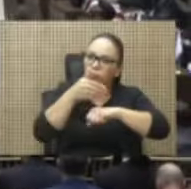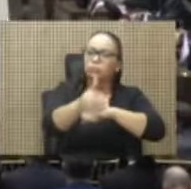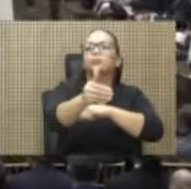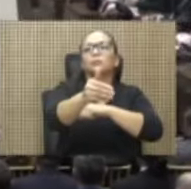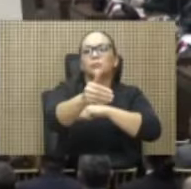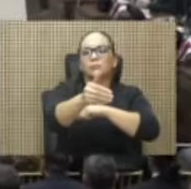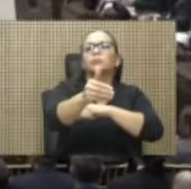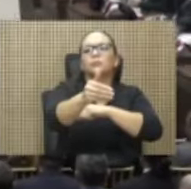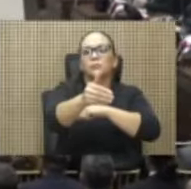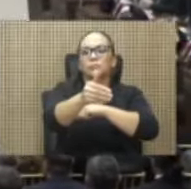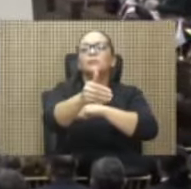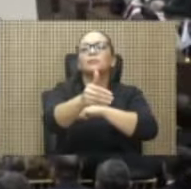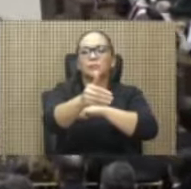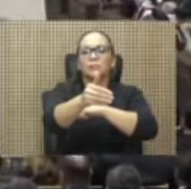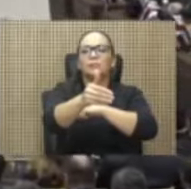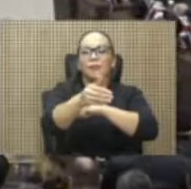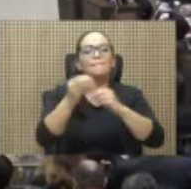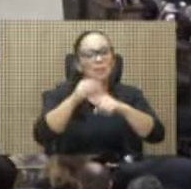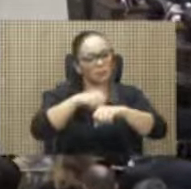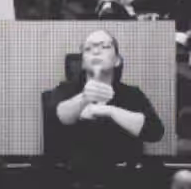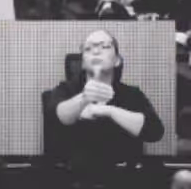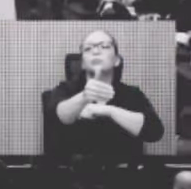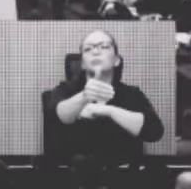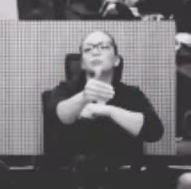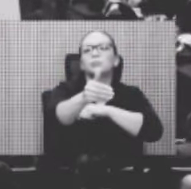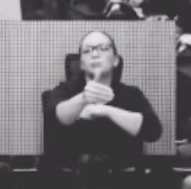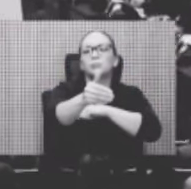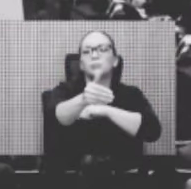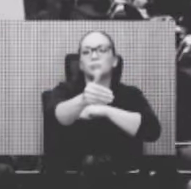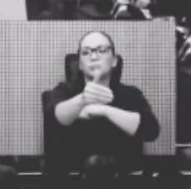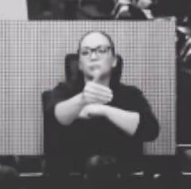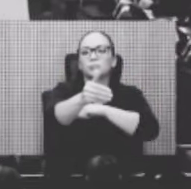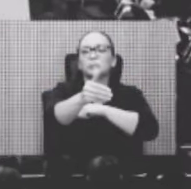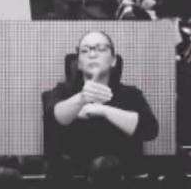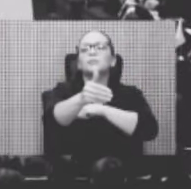país que se inventó que debe llamarse Costa Chávez